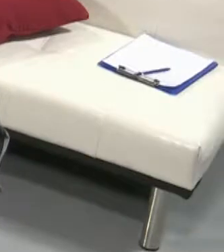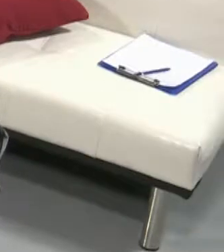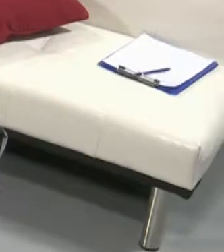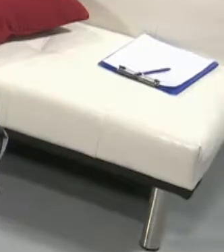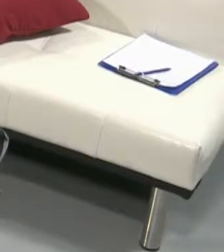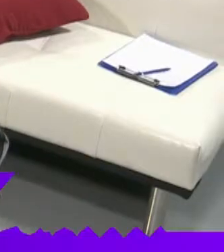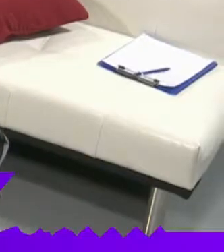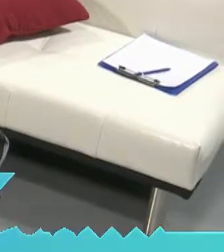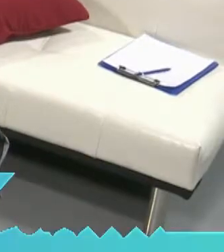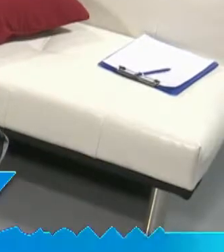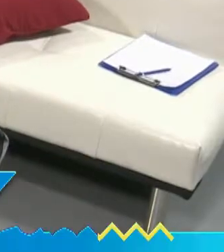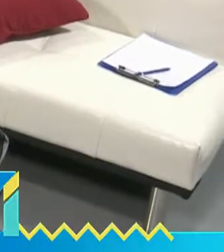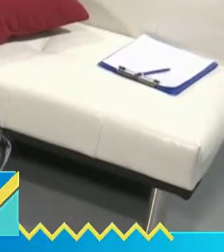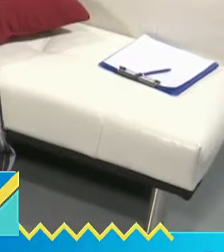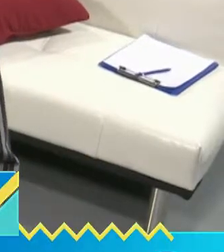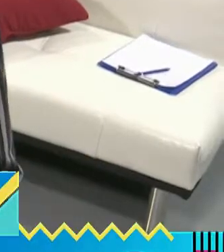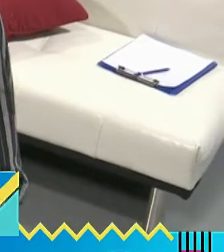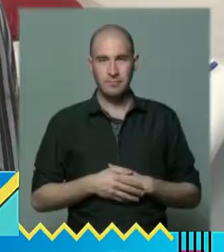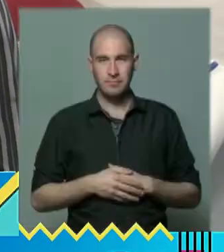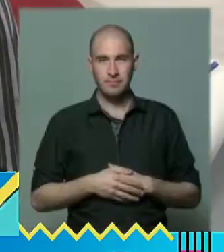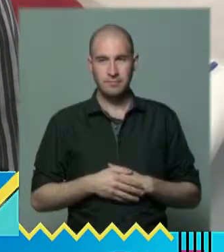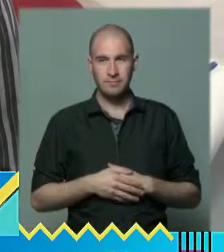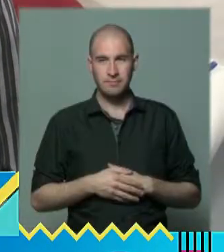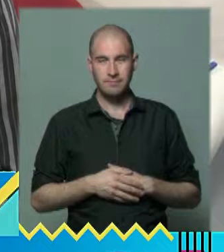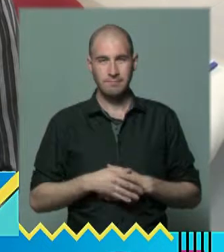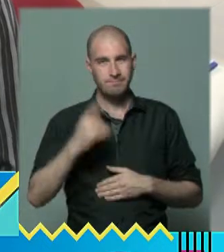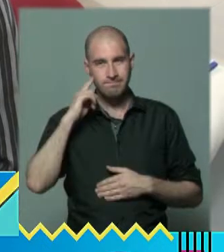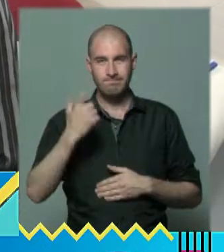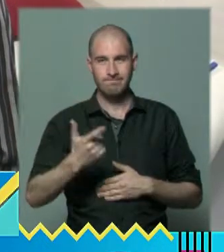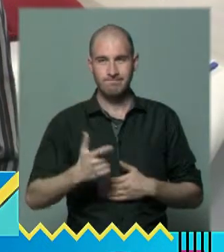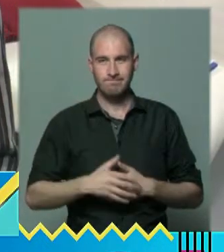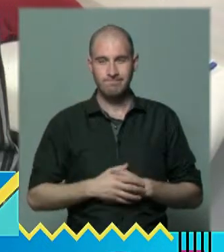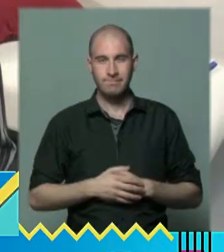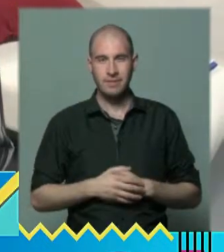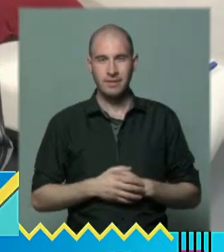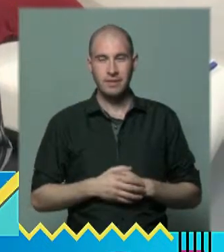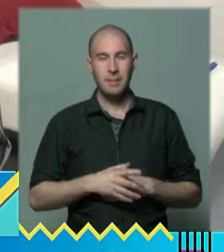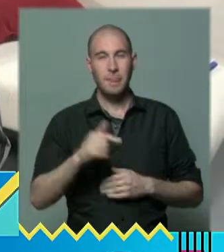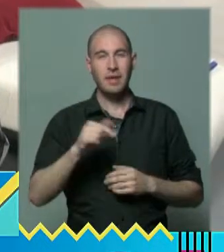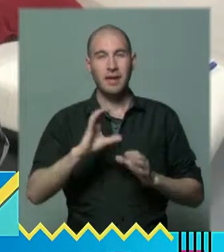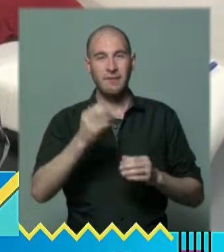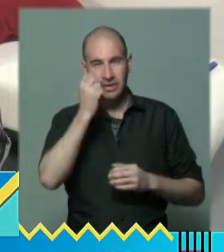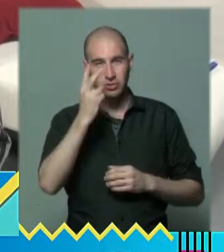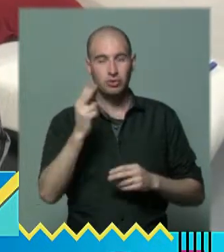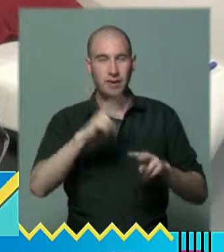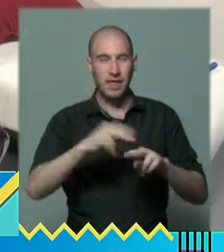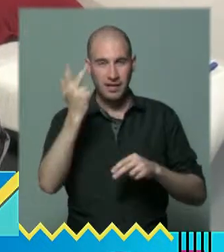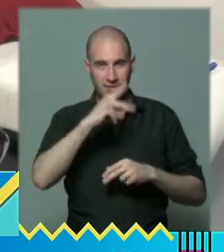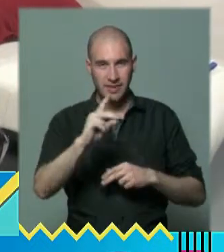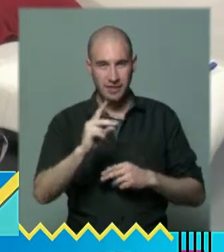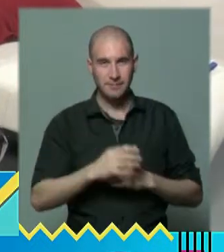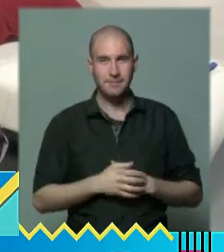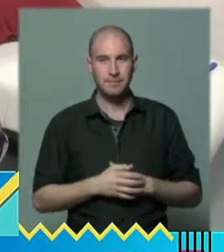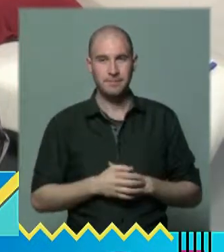¿Qué tal? Buenas tardes. Bienvenidos a un nuevo Distintos Parecidos por el canal 30 de la televisión digital abierta. Señal U, también por el 22 en Super Canal HD. Vamos a estar